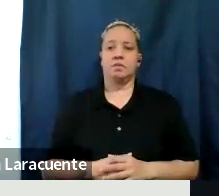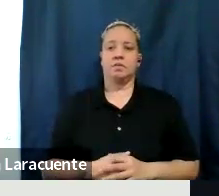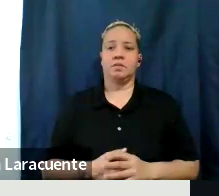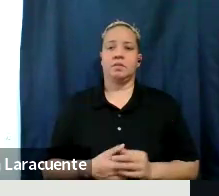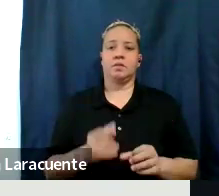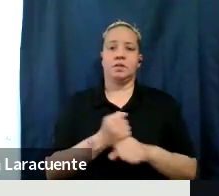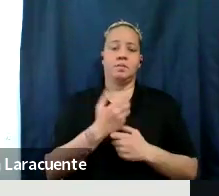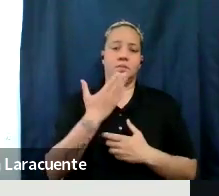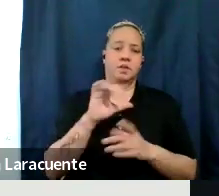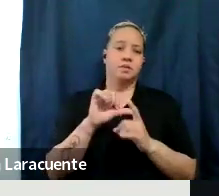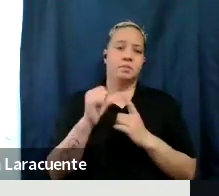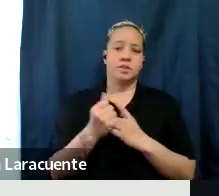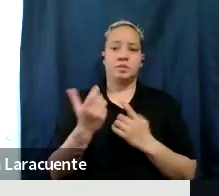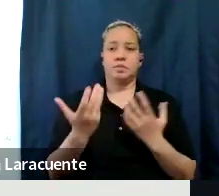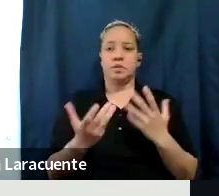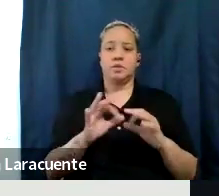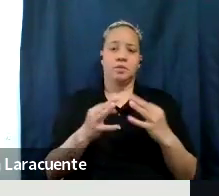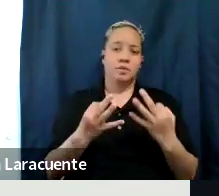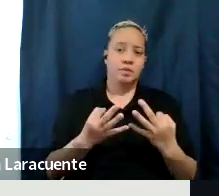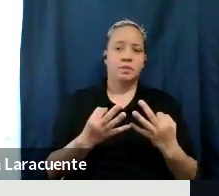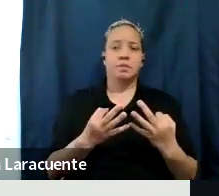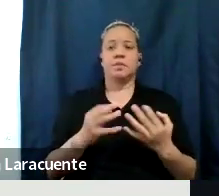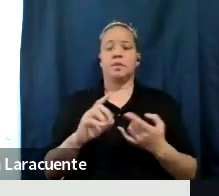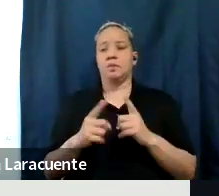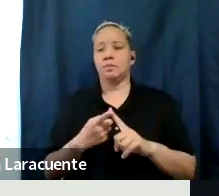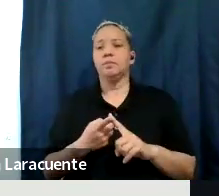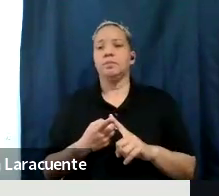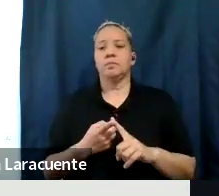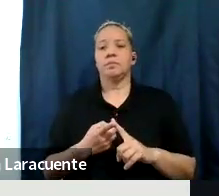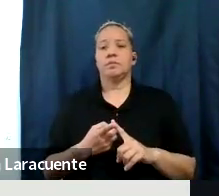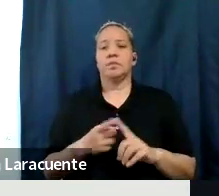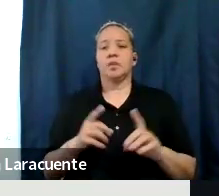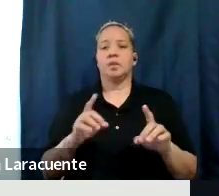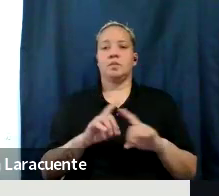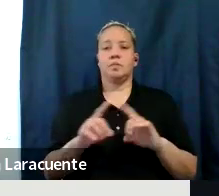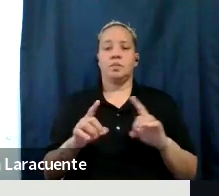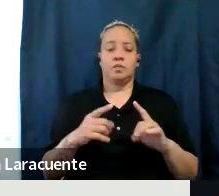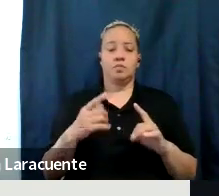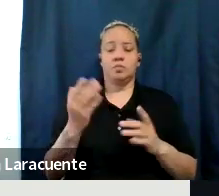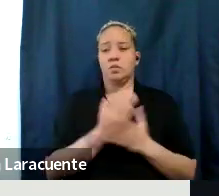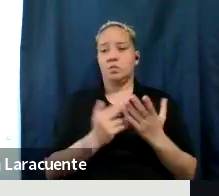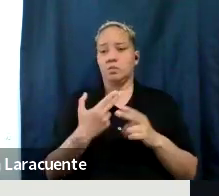mal ambiente por si hay algún familiar, pariente, amigo, pero algunos nombres,